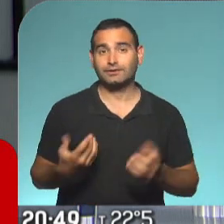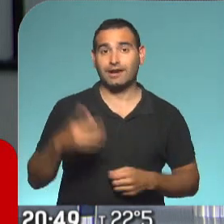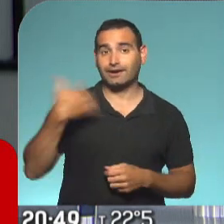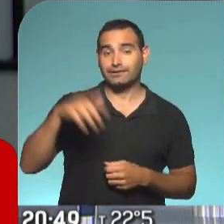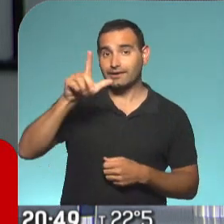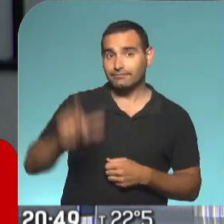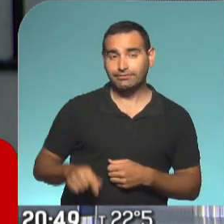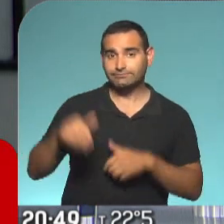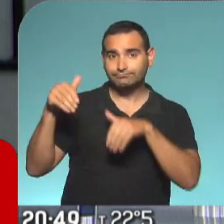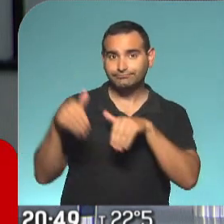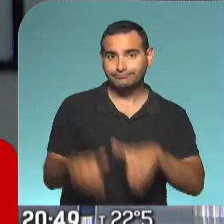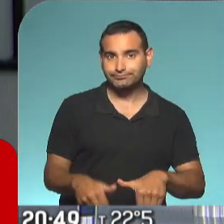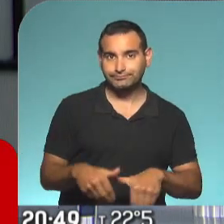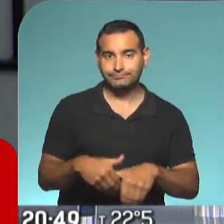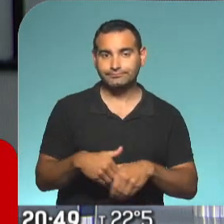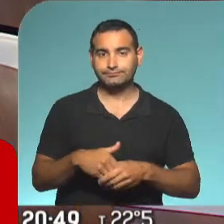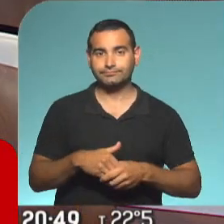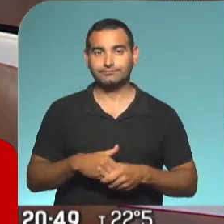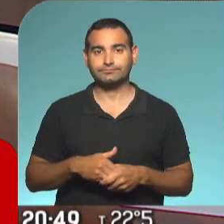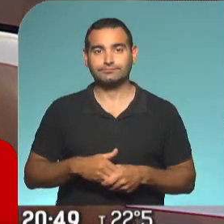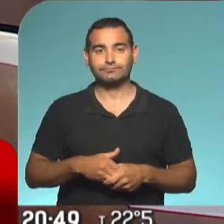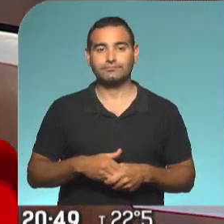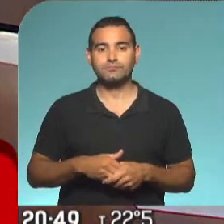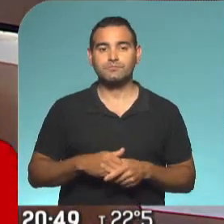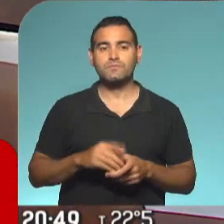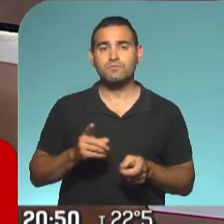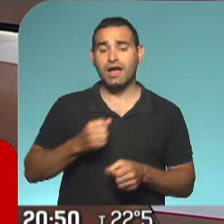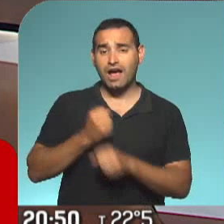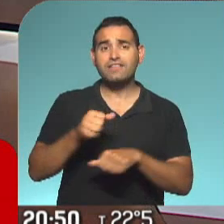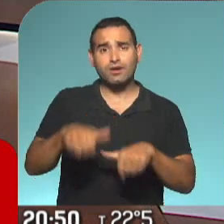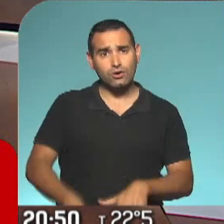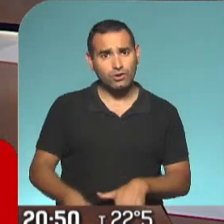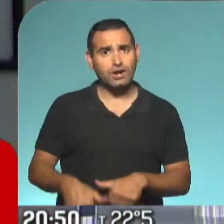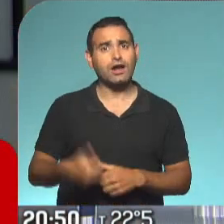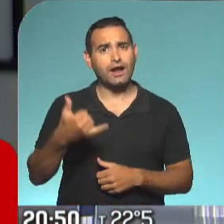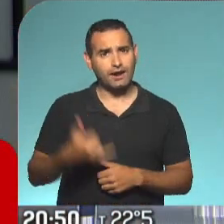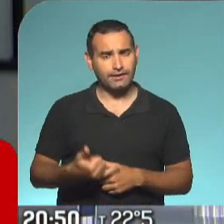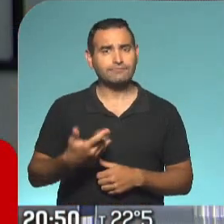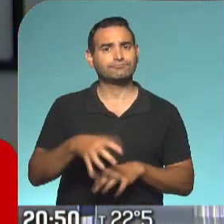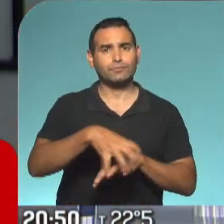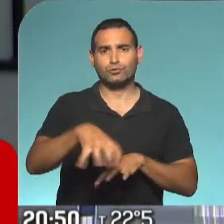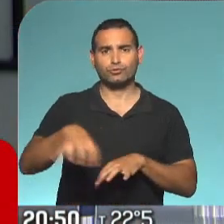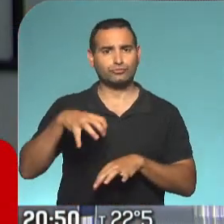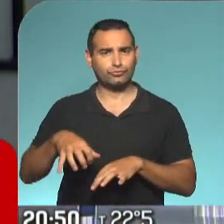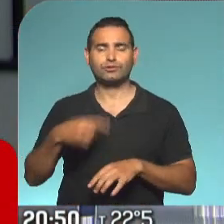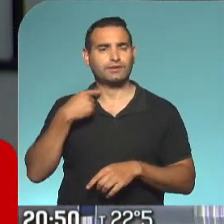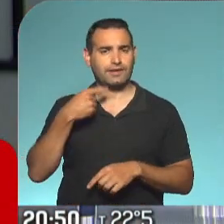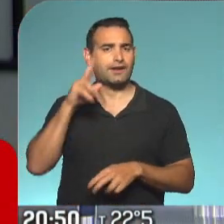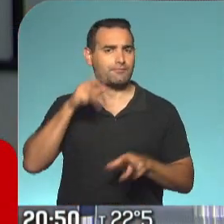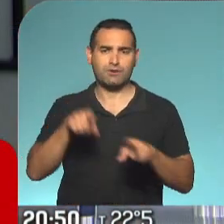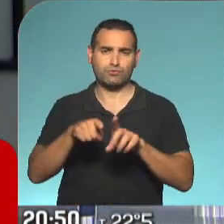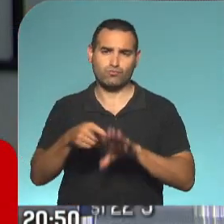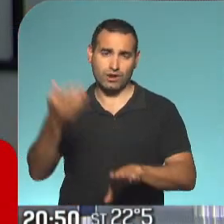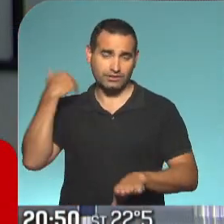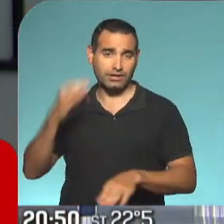país, consecuencias terribles que quedaron a la luz, pero yo te diría que hasta el día de hoy todavía hay sectores que siguen reivindicando esa política. De hecho, tuvimos